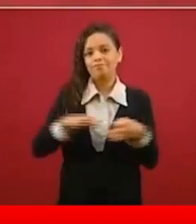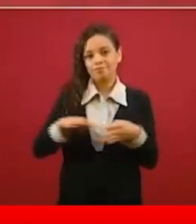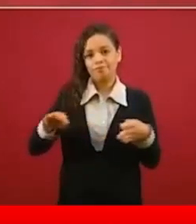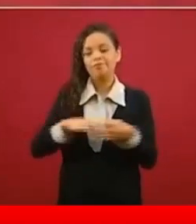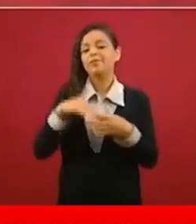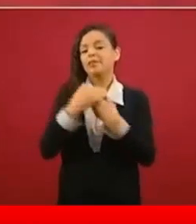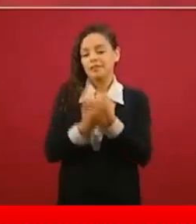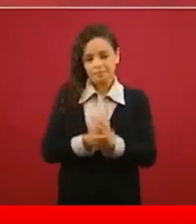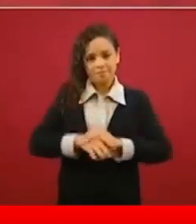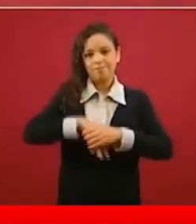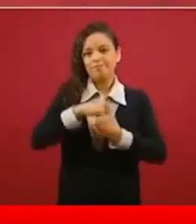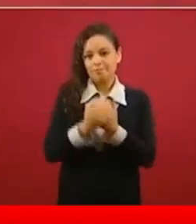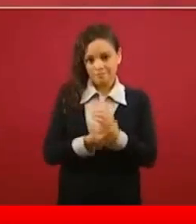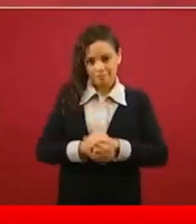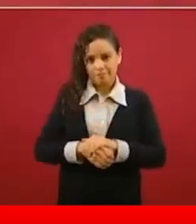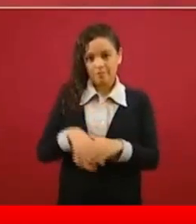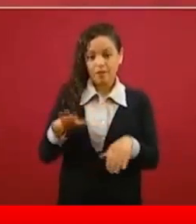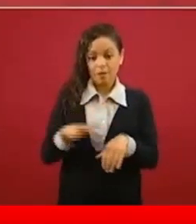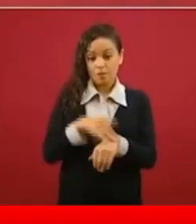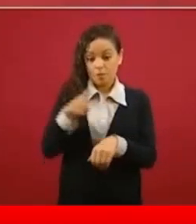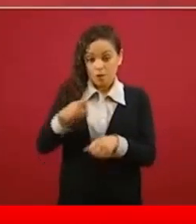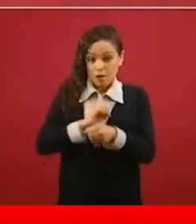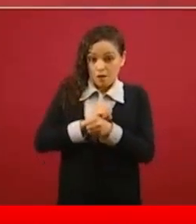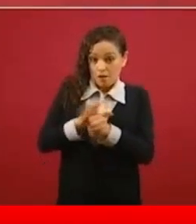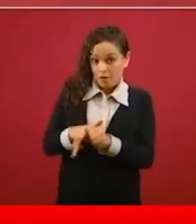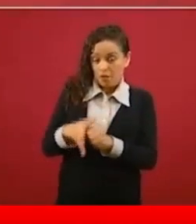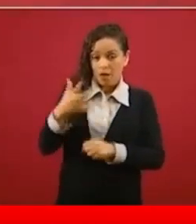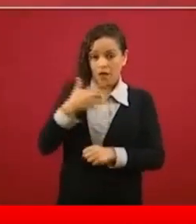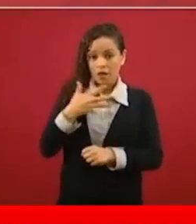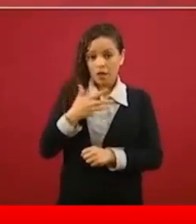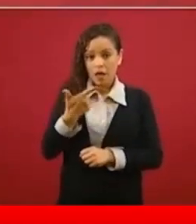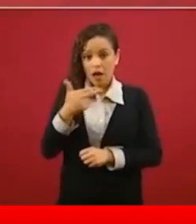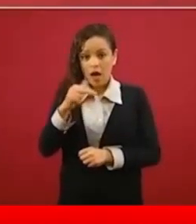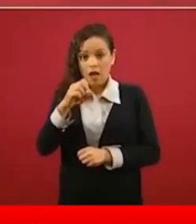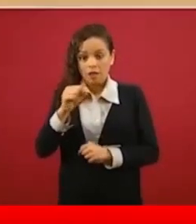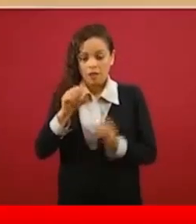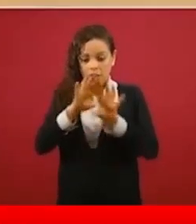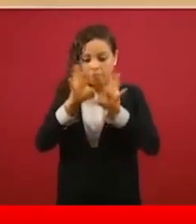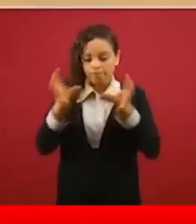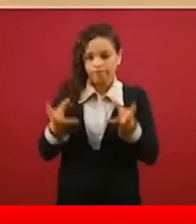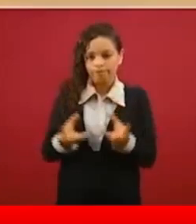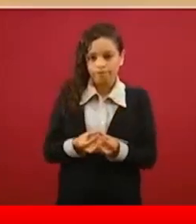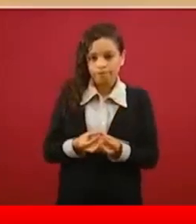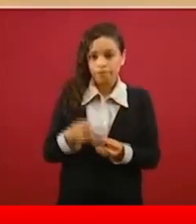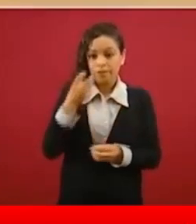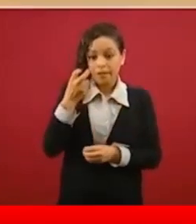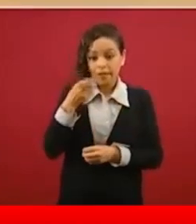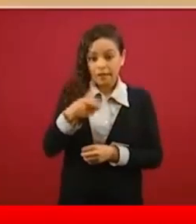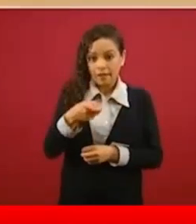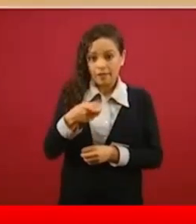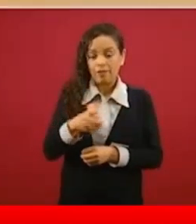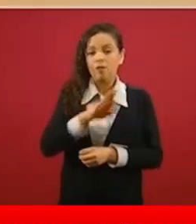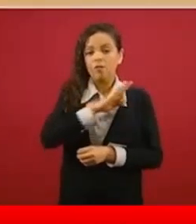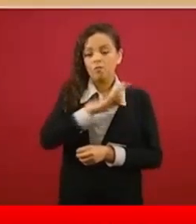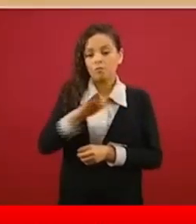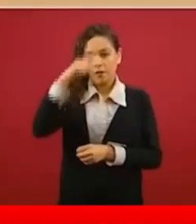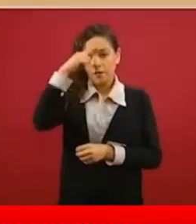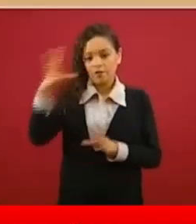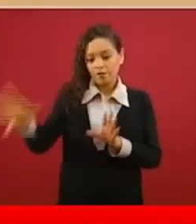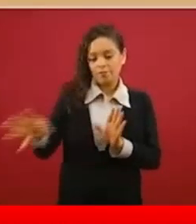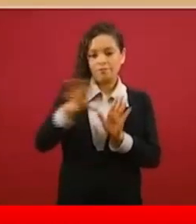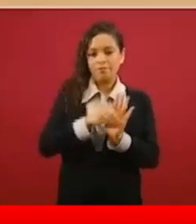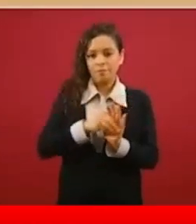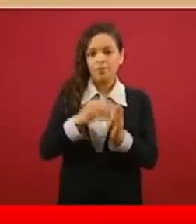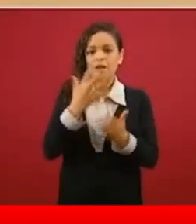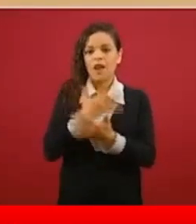que tiene una superficie de grasa es muy fácil que se quede entre las partículas de grasa que tenemos en las manos y también el líquido